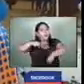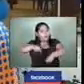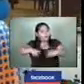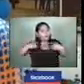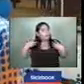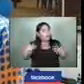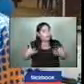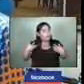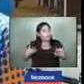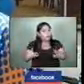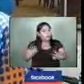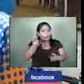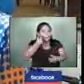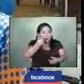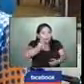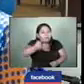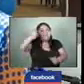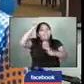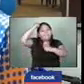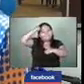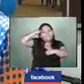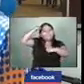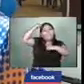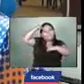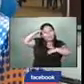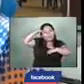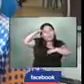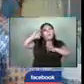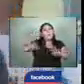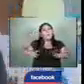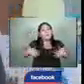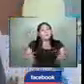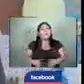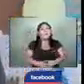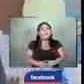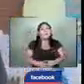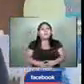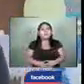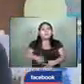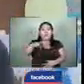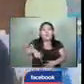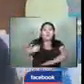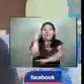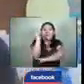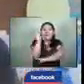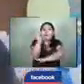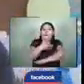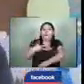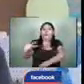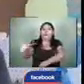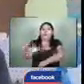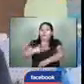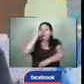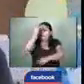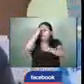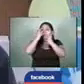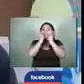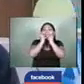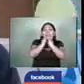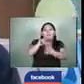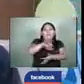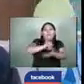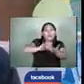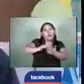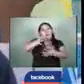sea visible el uso del mismo. En el puerto de la libertad somos ricos en la naturaleza, tenemos